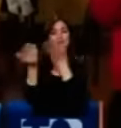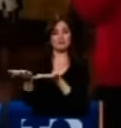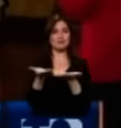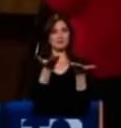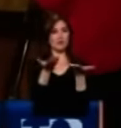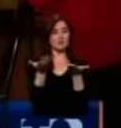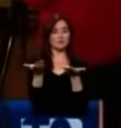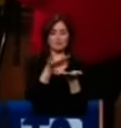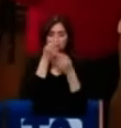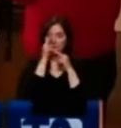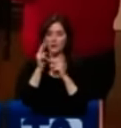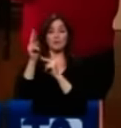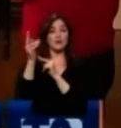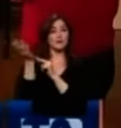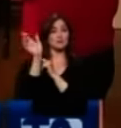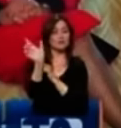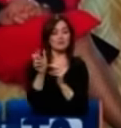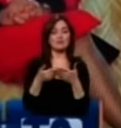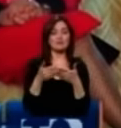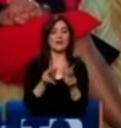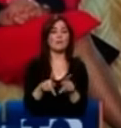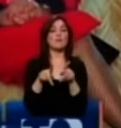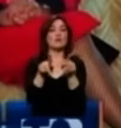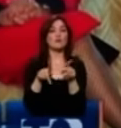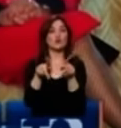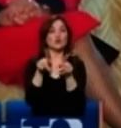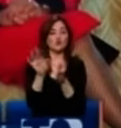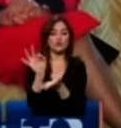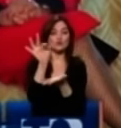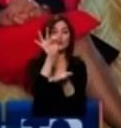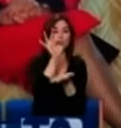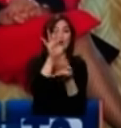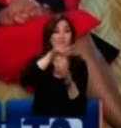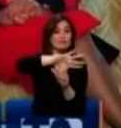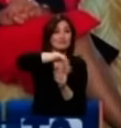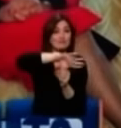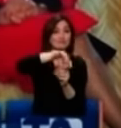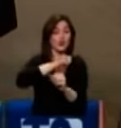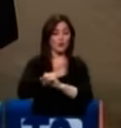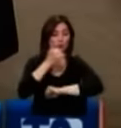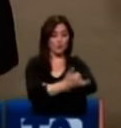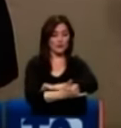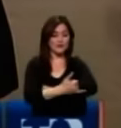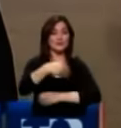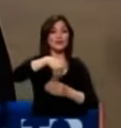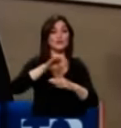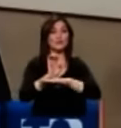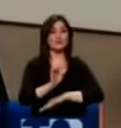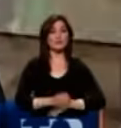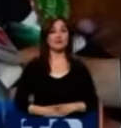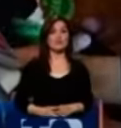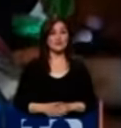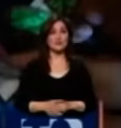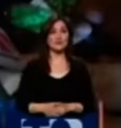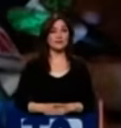sus credenciales que les habilitarán como representantes diplomáticos de su país en el Ecuador.